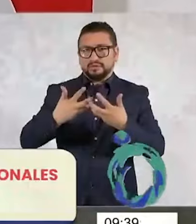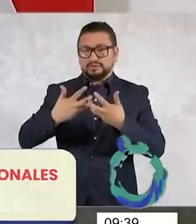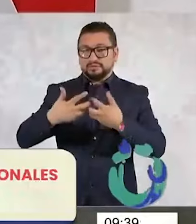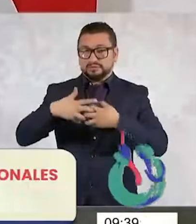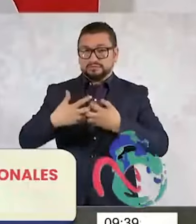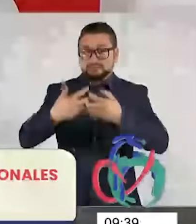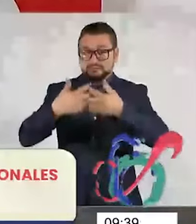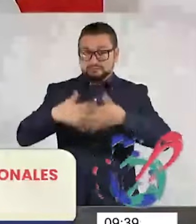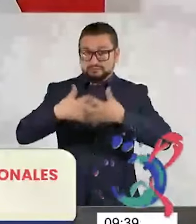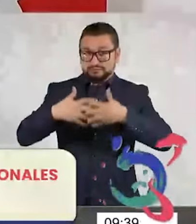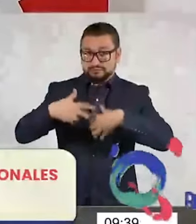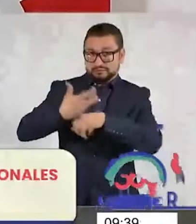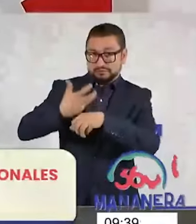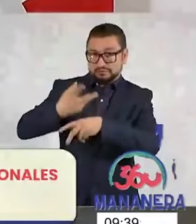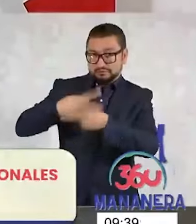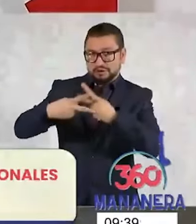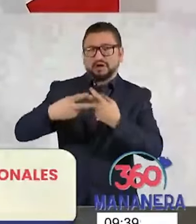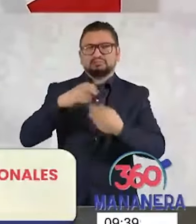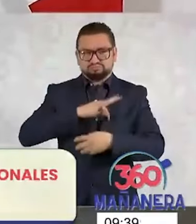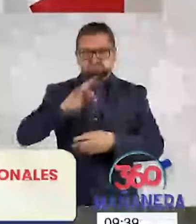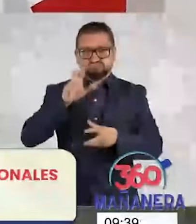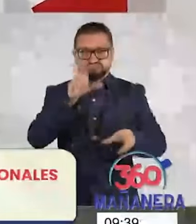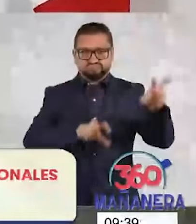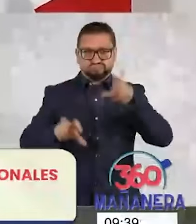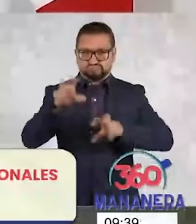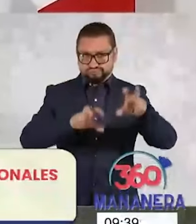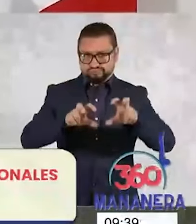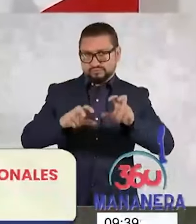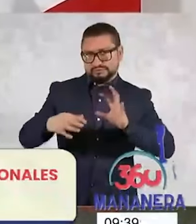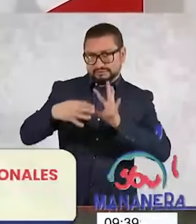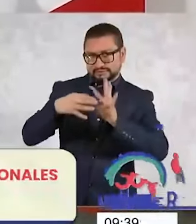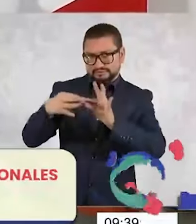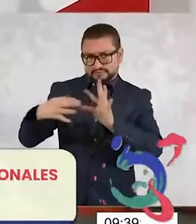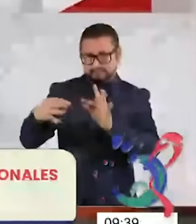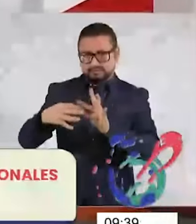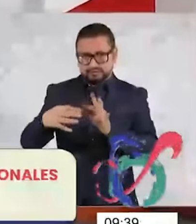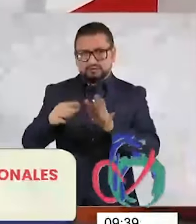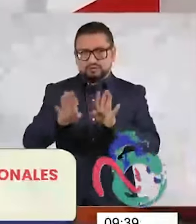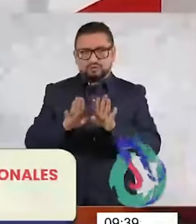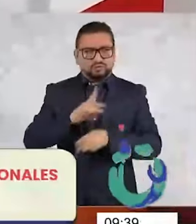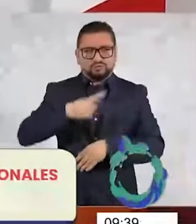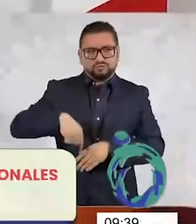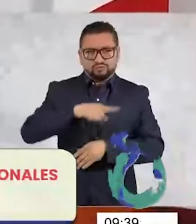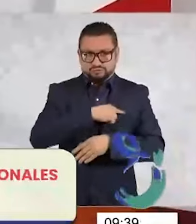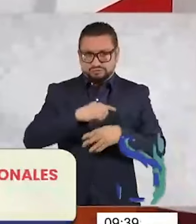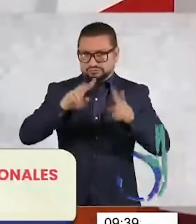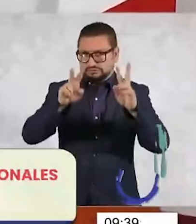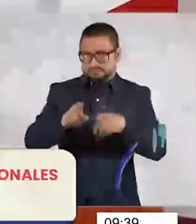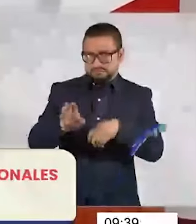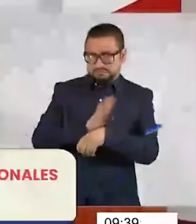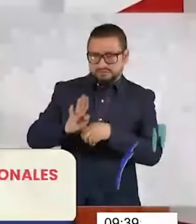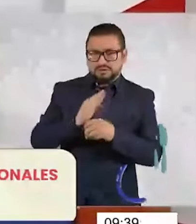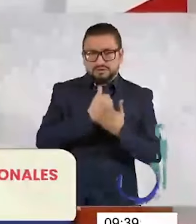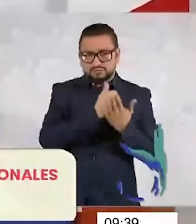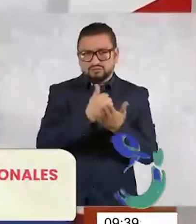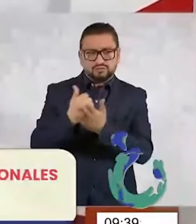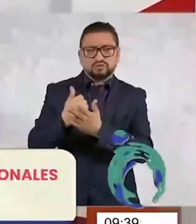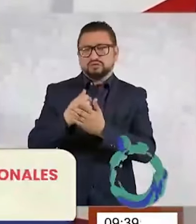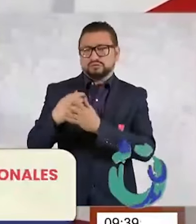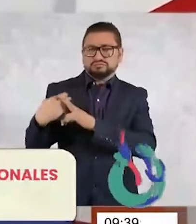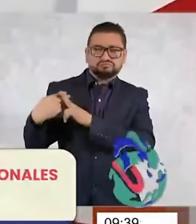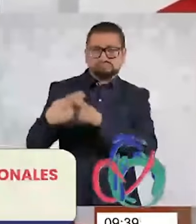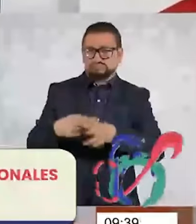país Y explicarles nuestro modelo de polos de bienestar y el trabajo que se ha